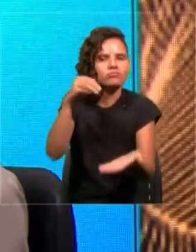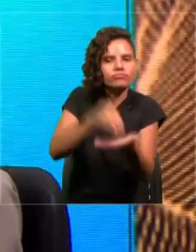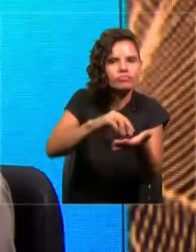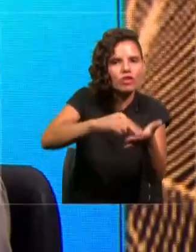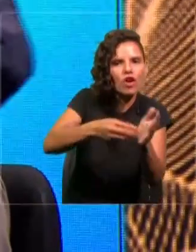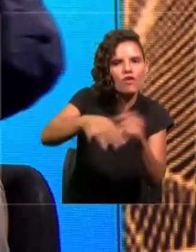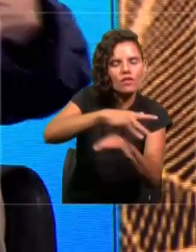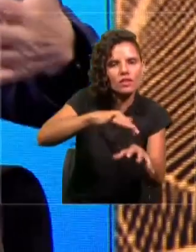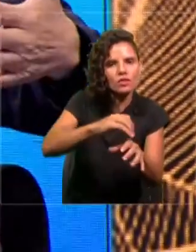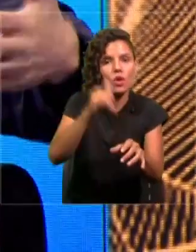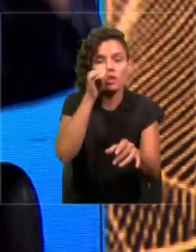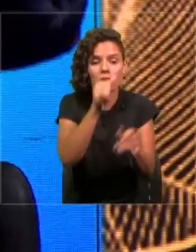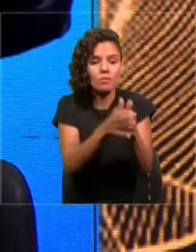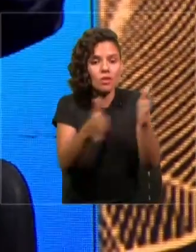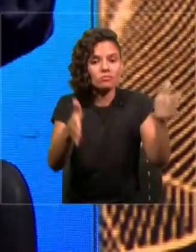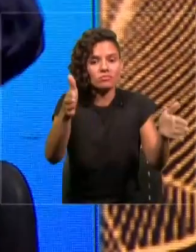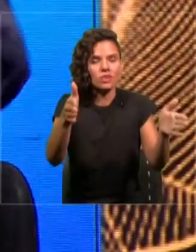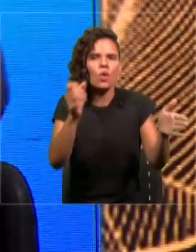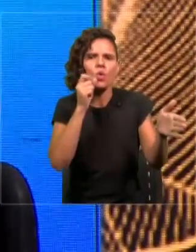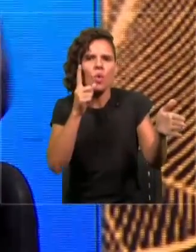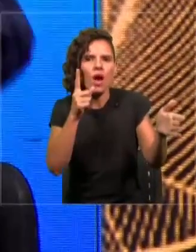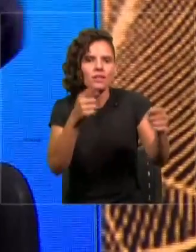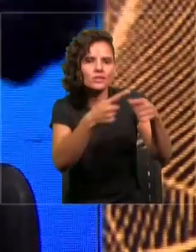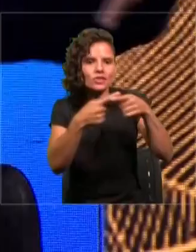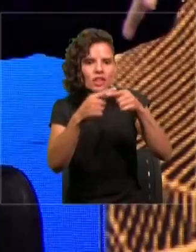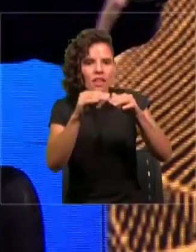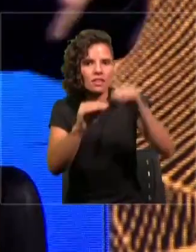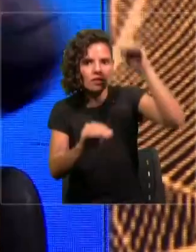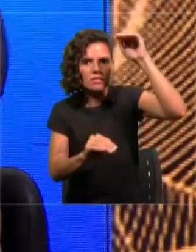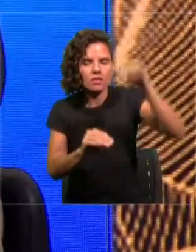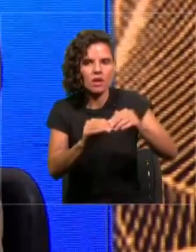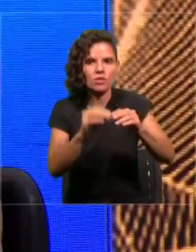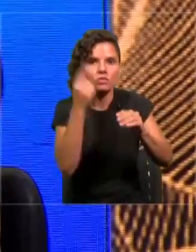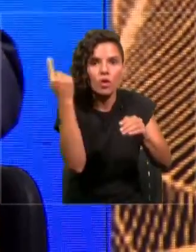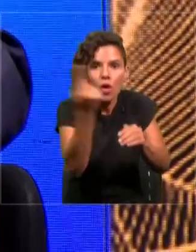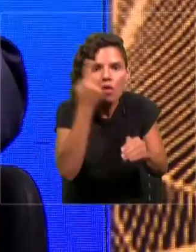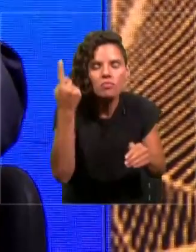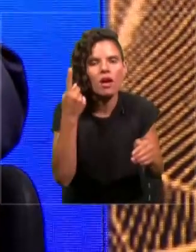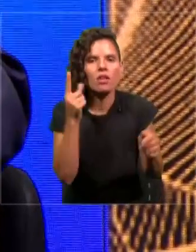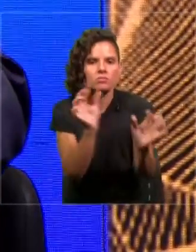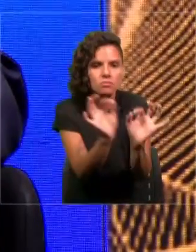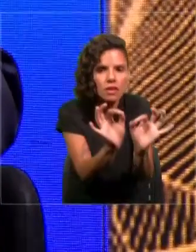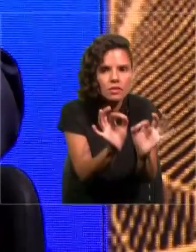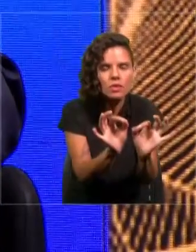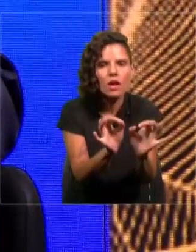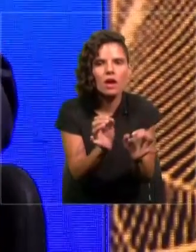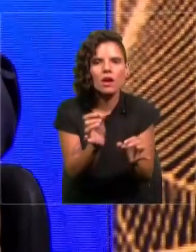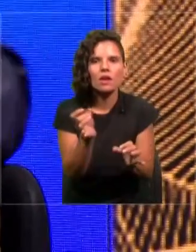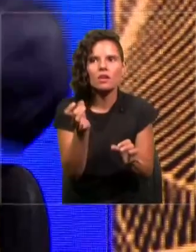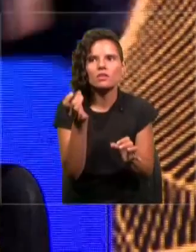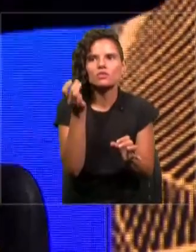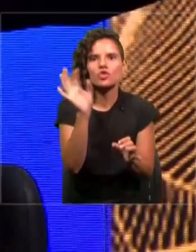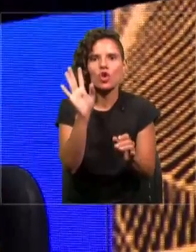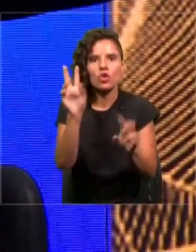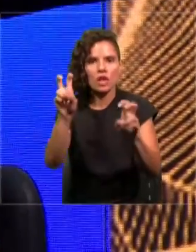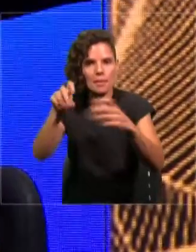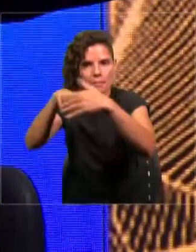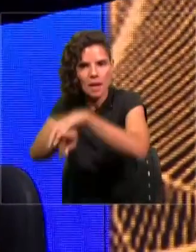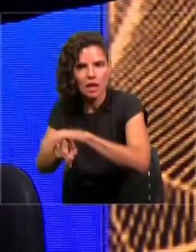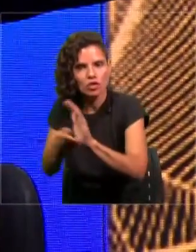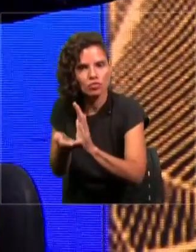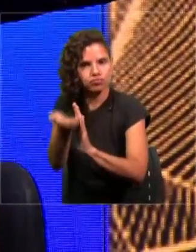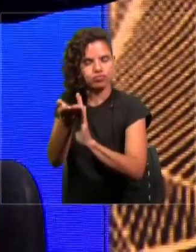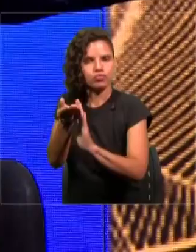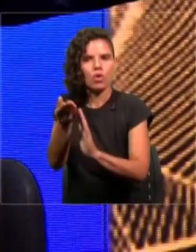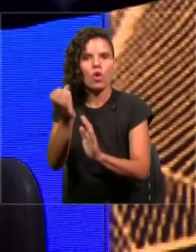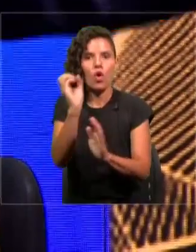¿Qué periodo, qué nivel de la sociedad global, particular, solo la tarifa del metro o la